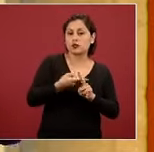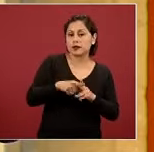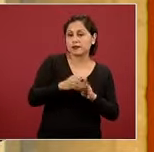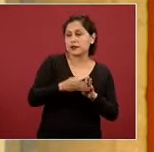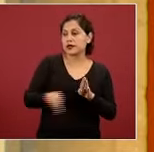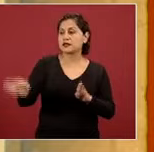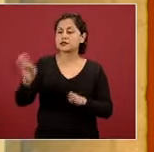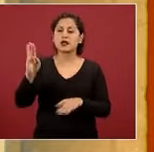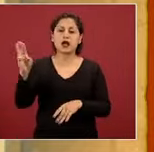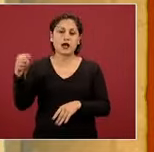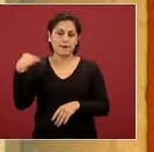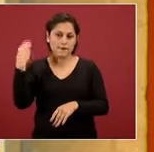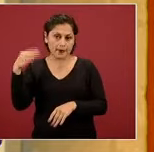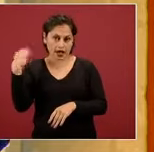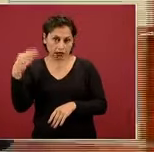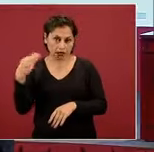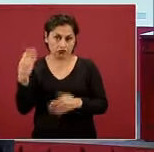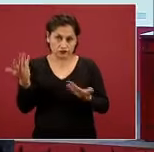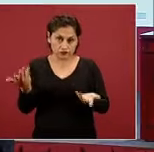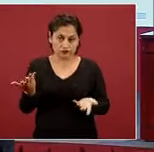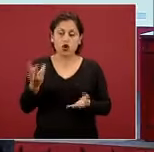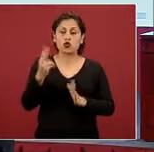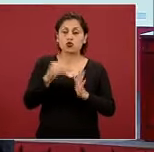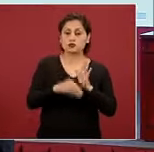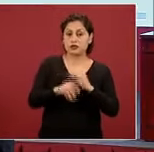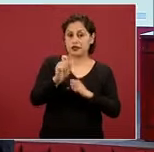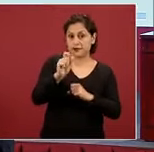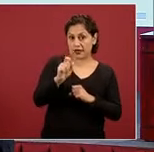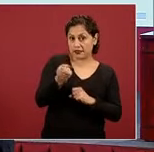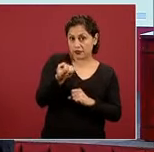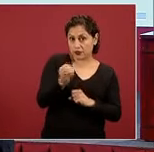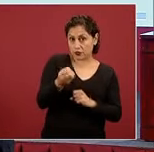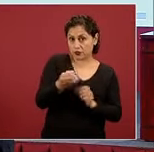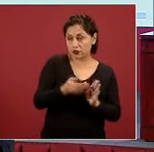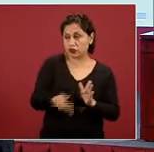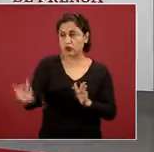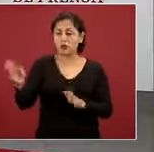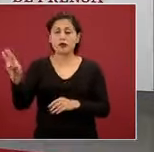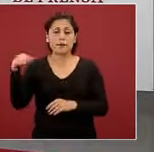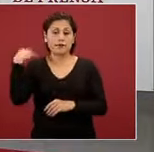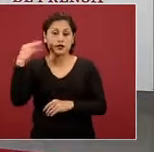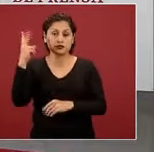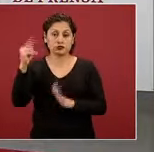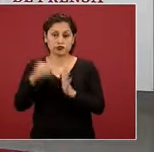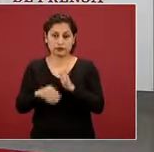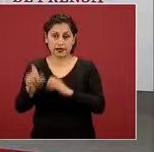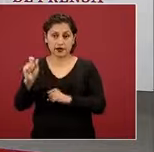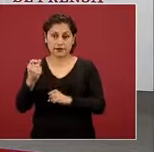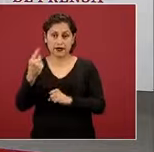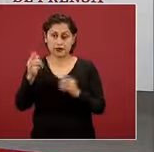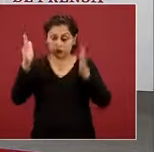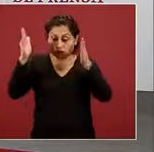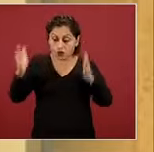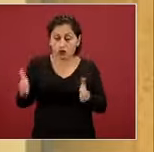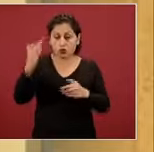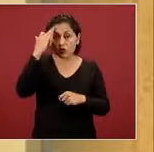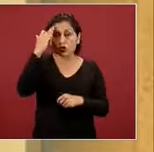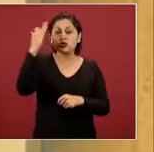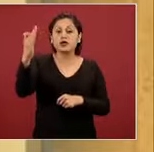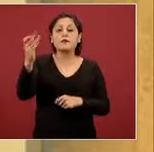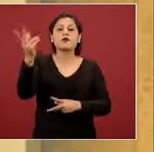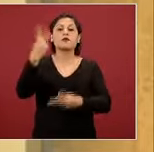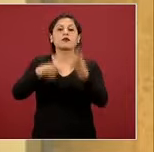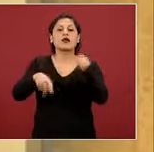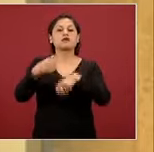siguiente año. De octubre de 2020 hasta marzo del 2021 vamos a tener la temporada de